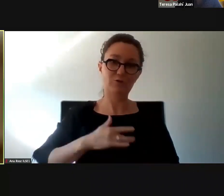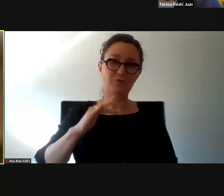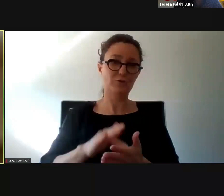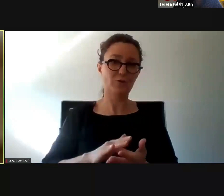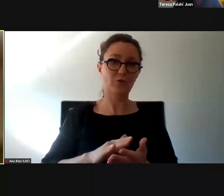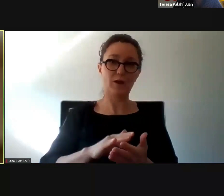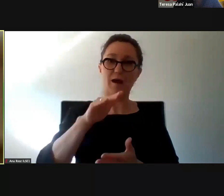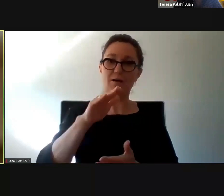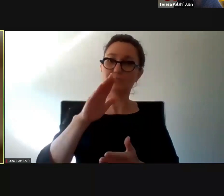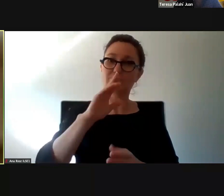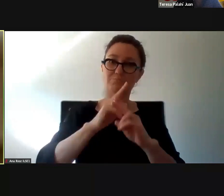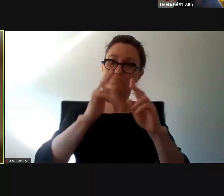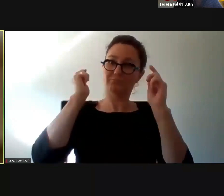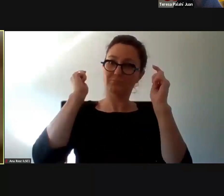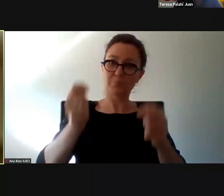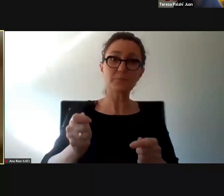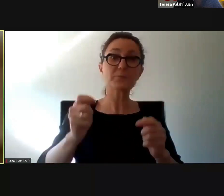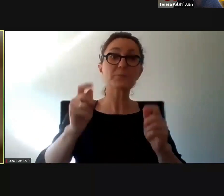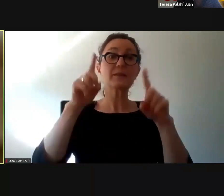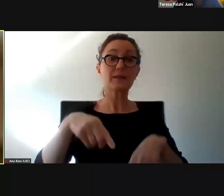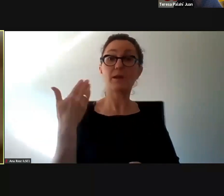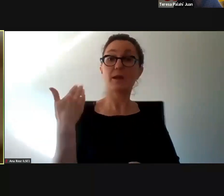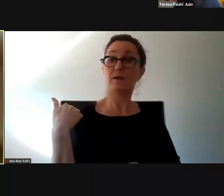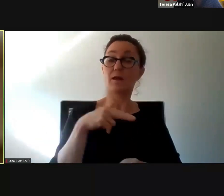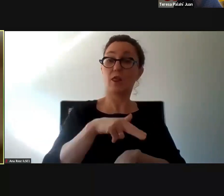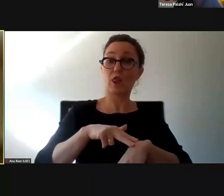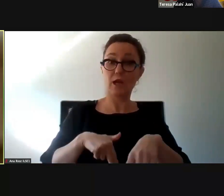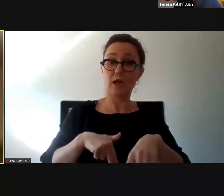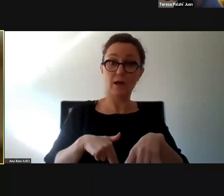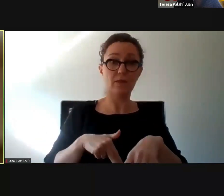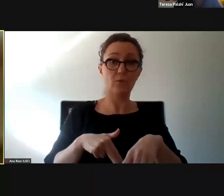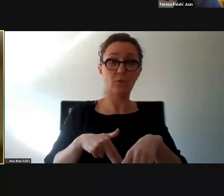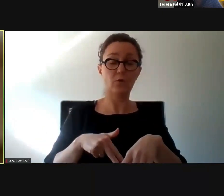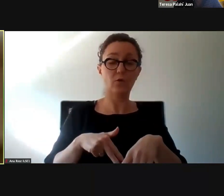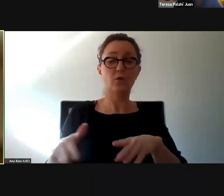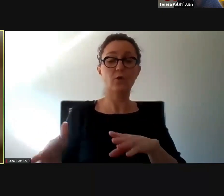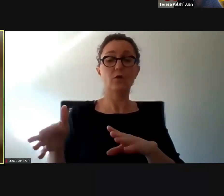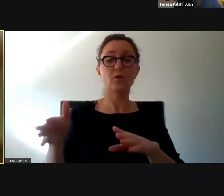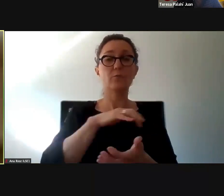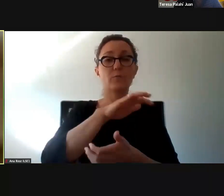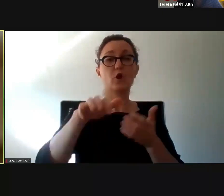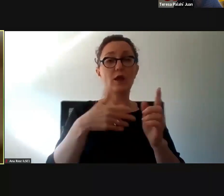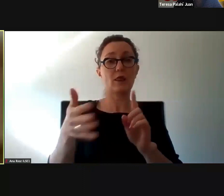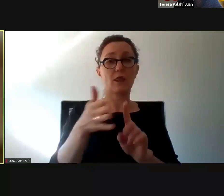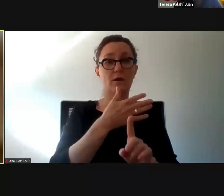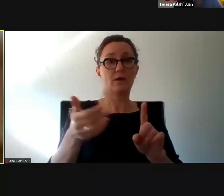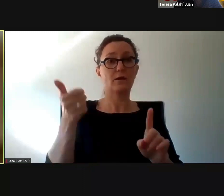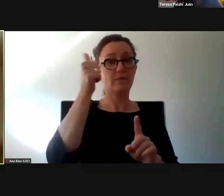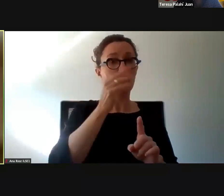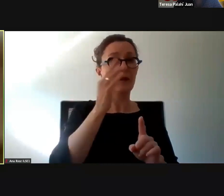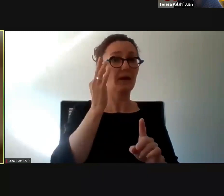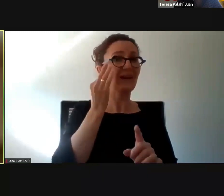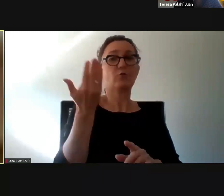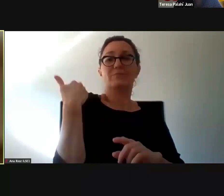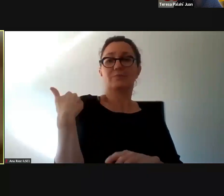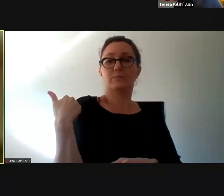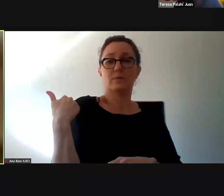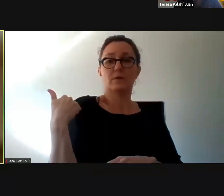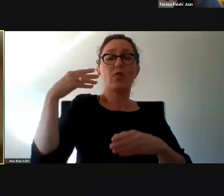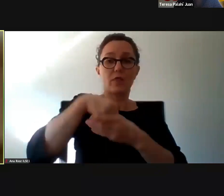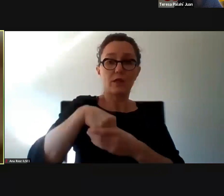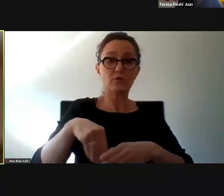Ha sido también delegado de Violencia de Género del Ministerio entonces de